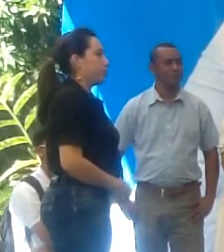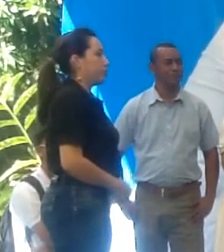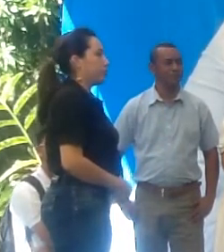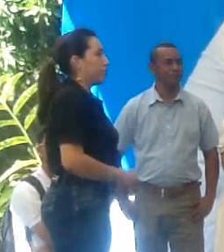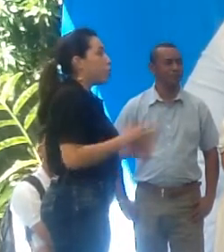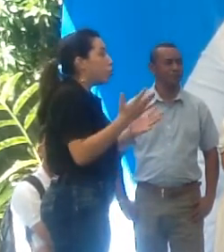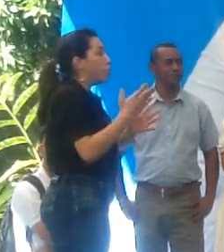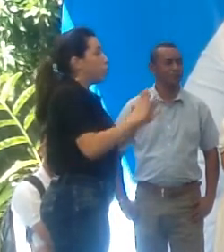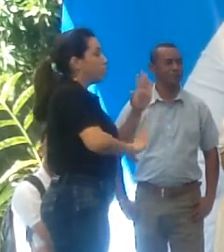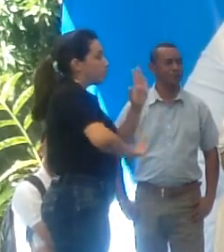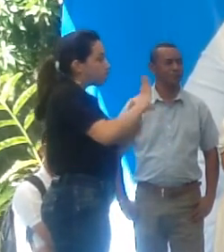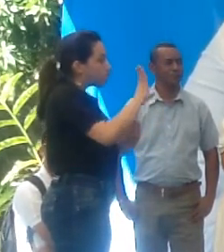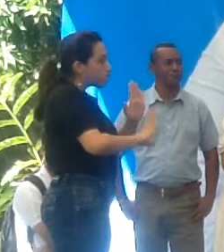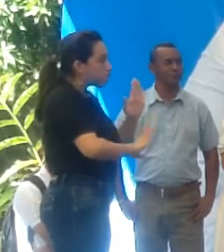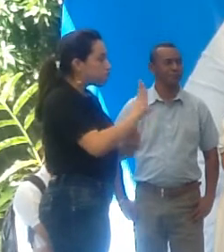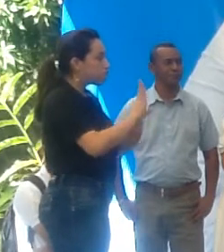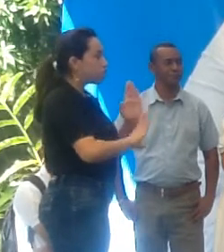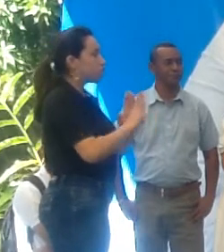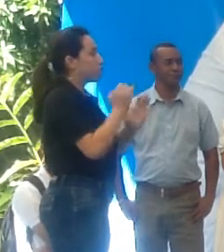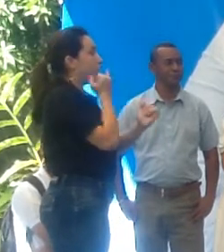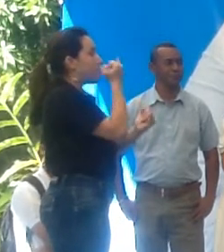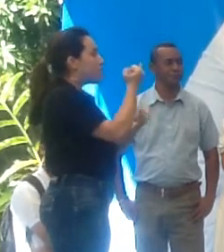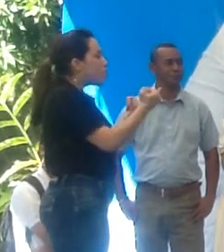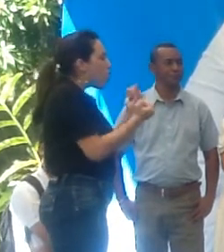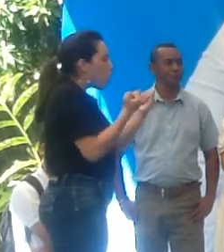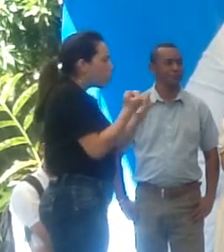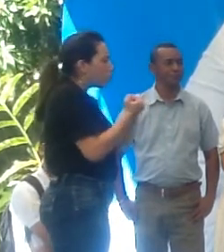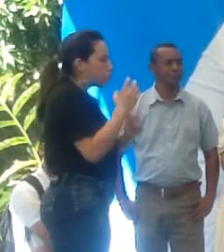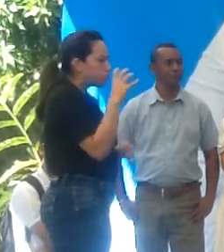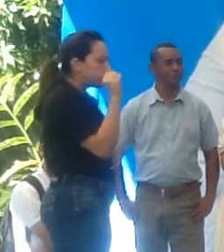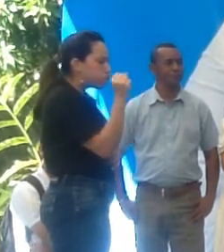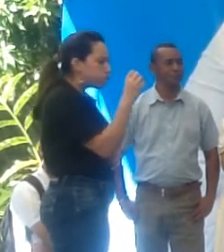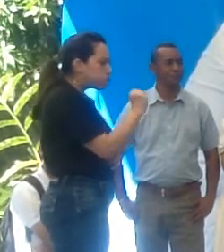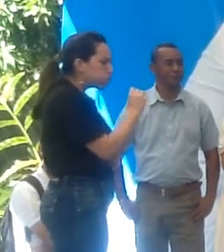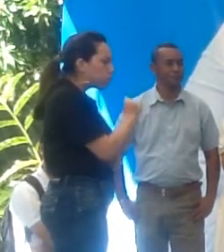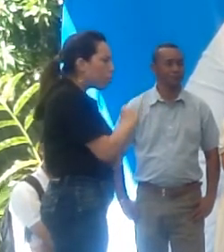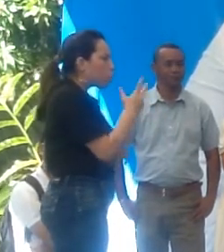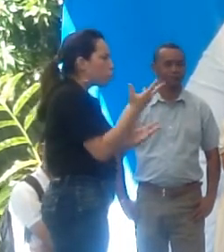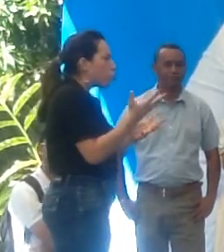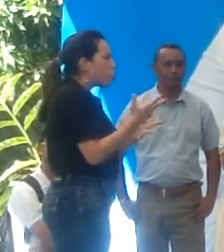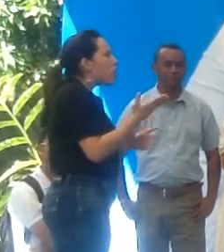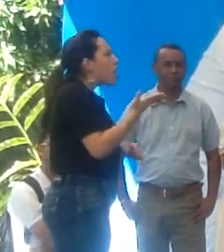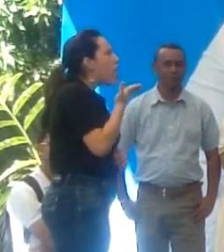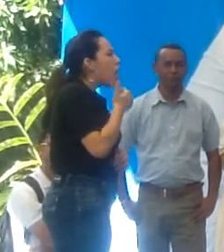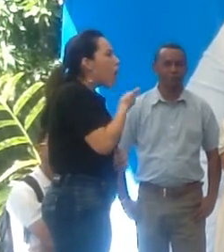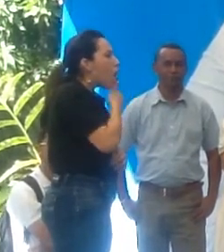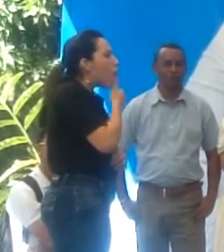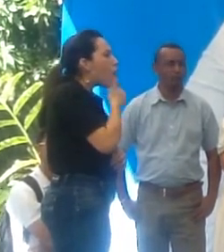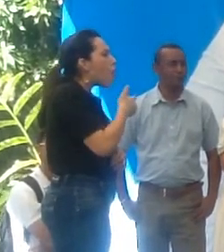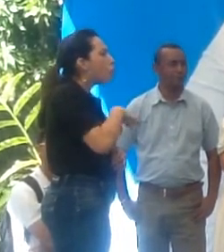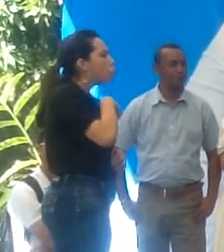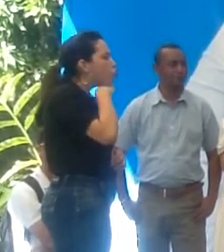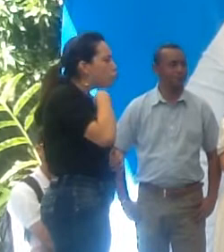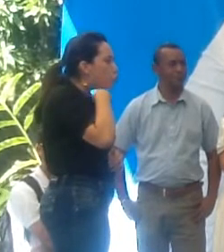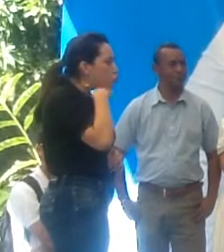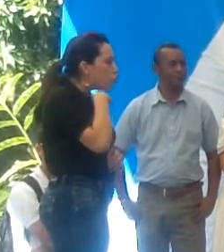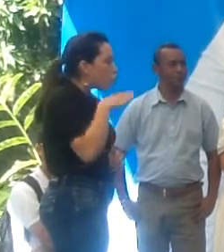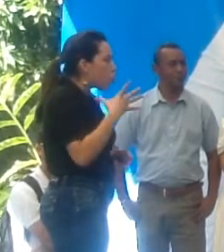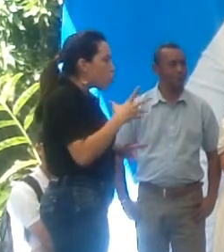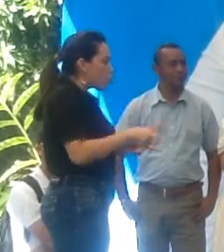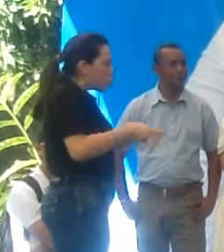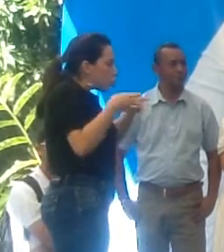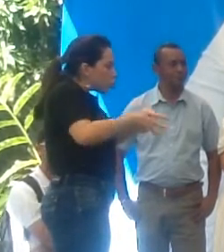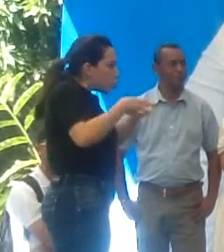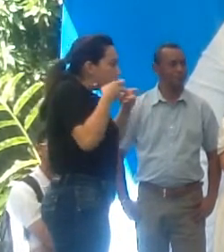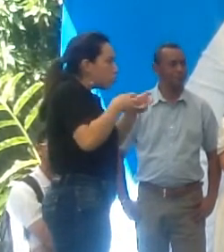Donde se ha avanzado en la identificación de las fuentes de abastecimiento de agua, la captación de las fuentes,